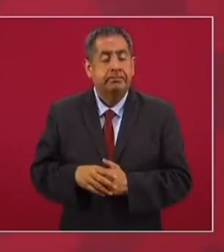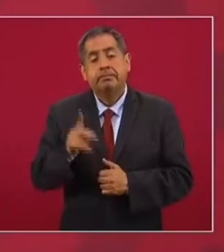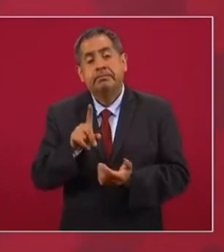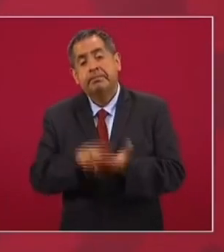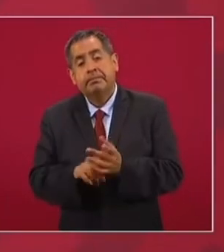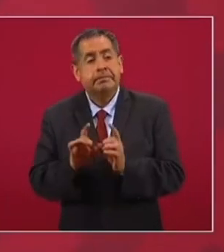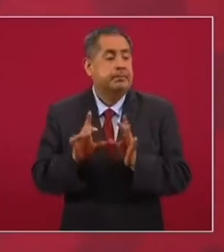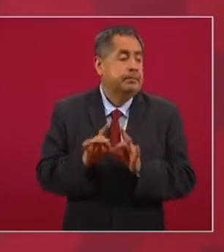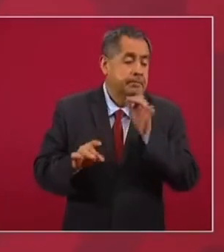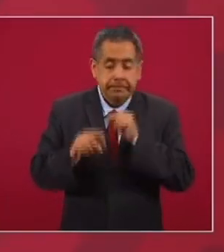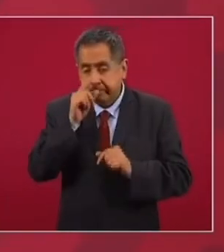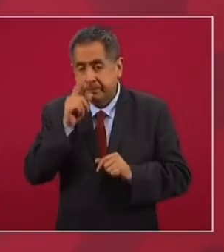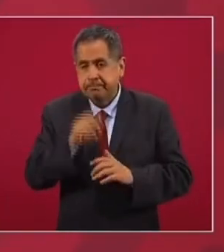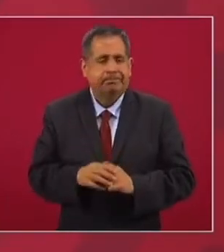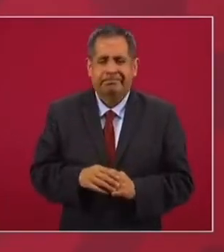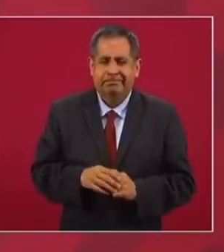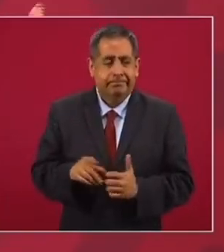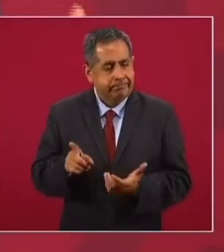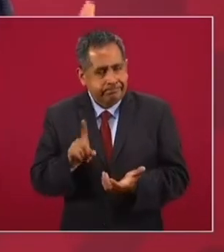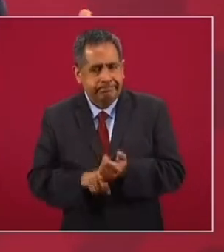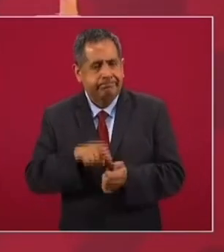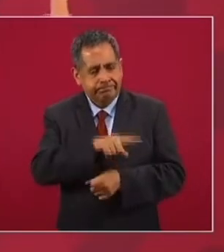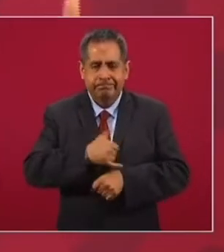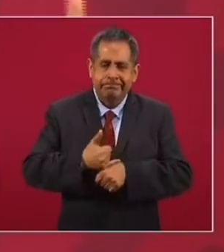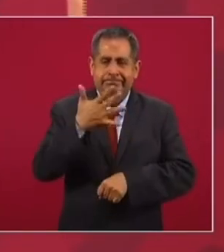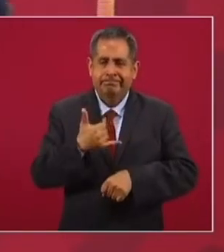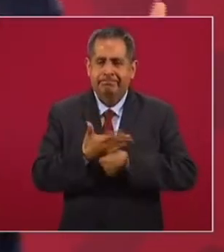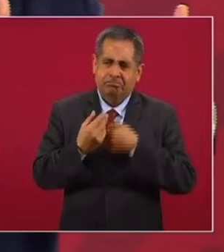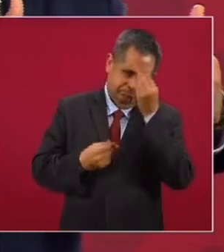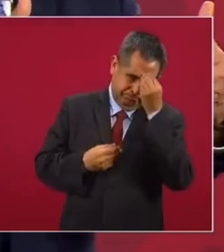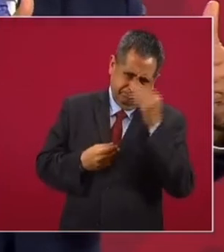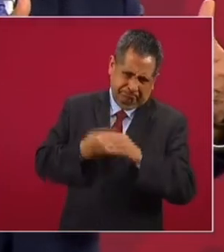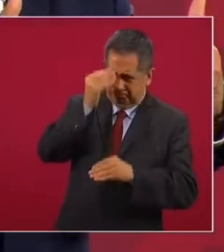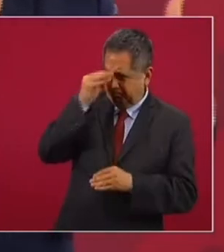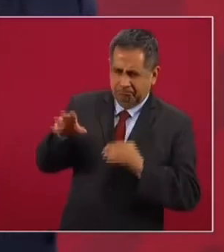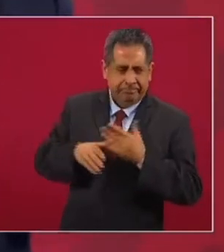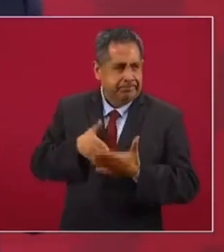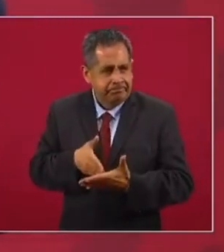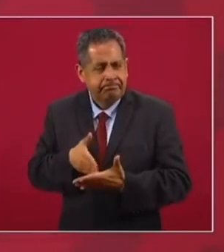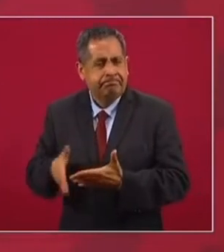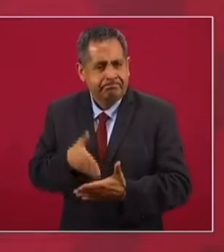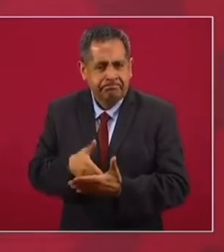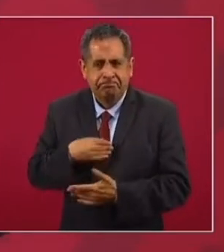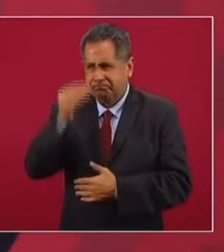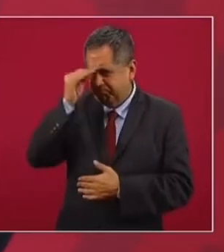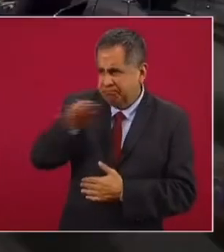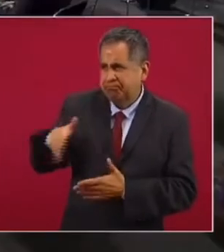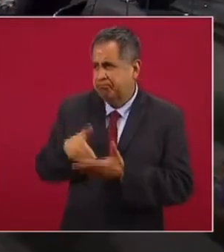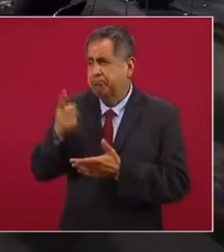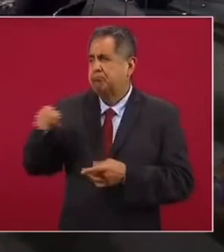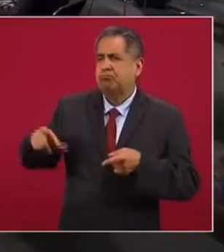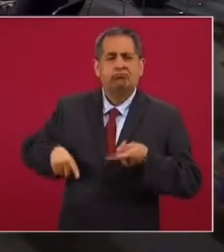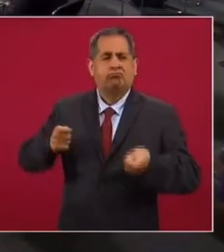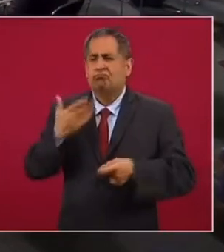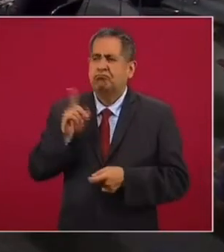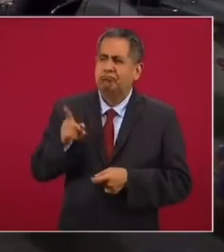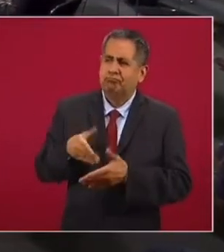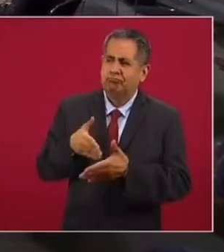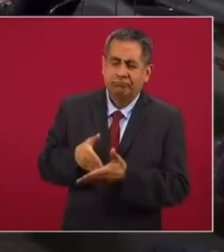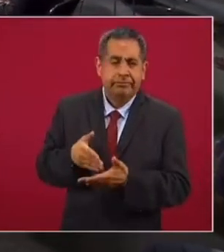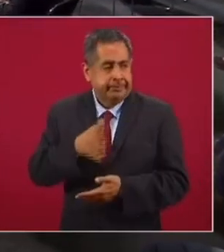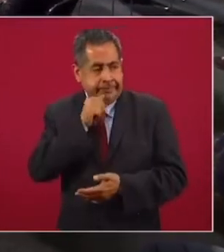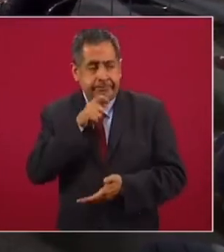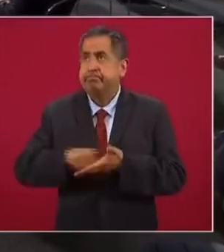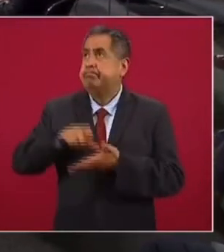casual. Son los obstáculos que nos ponen para que no podamos